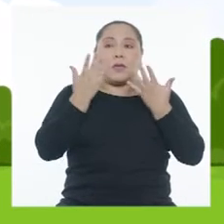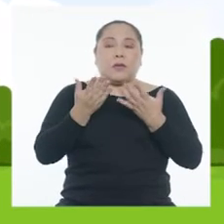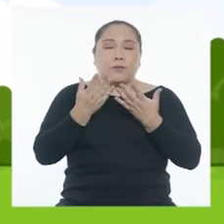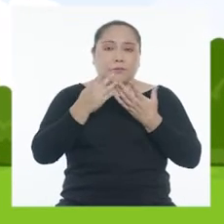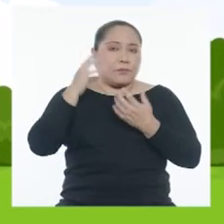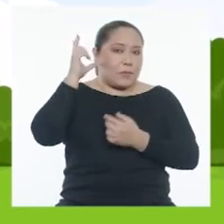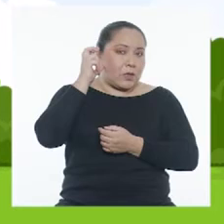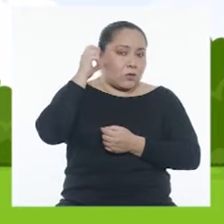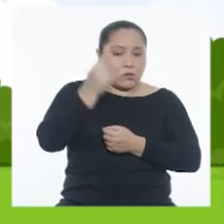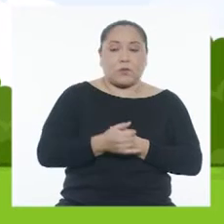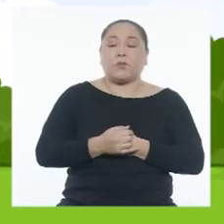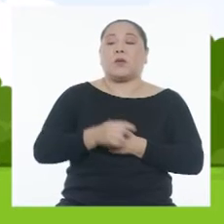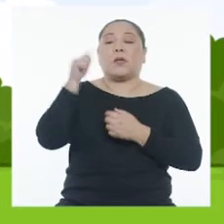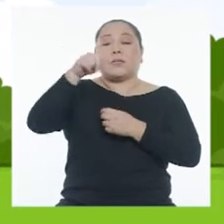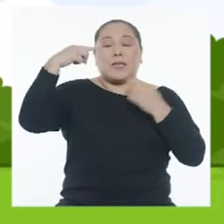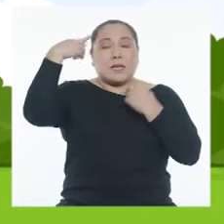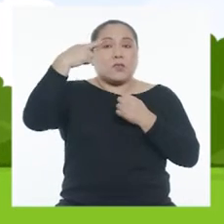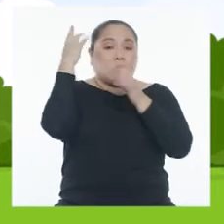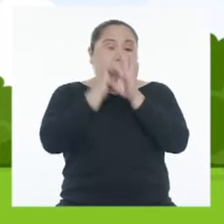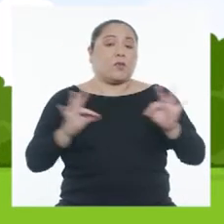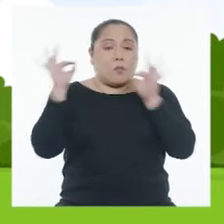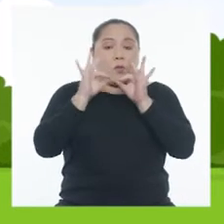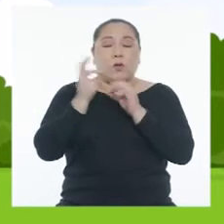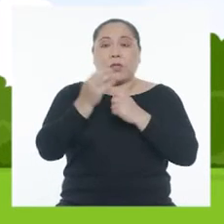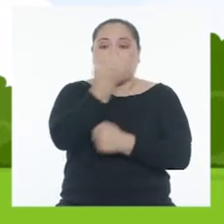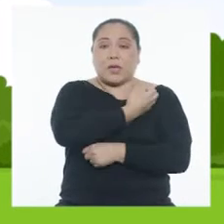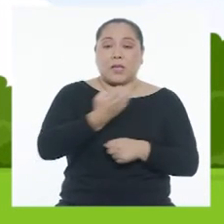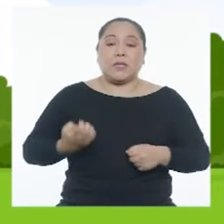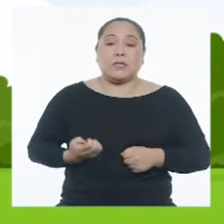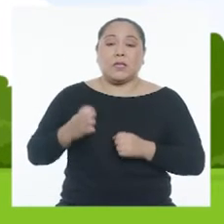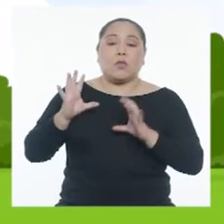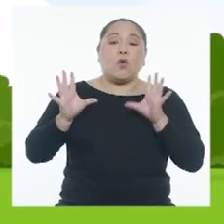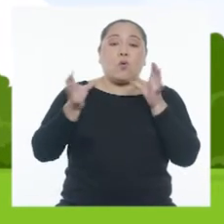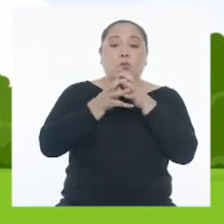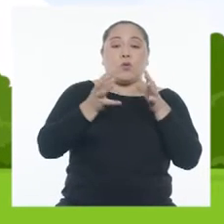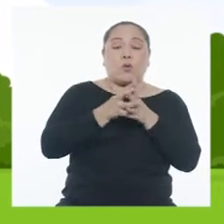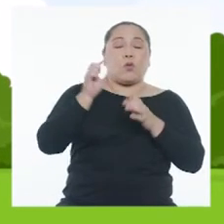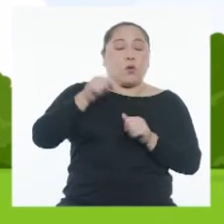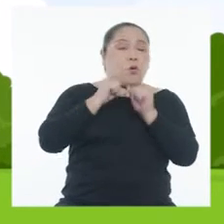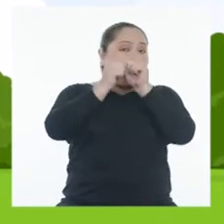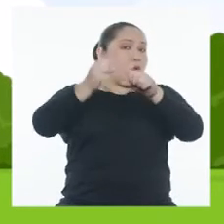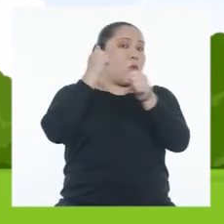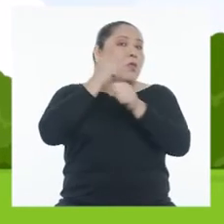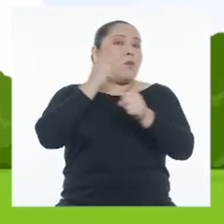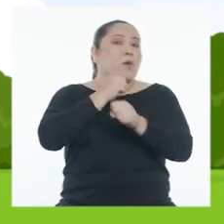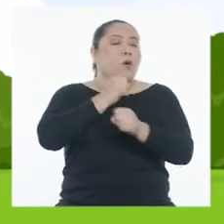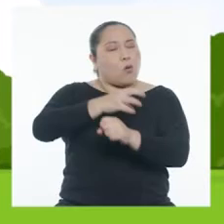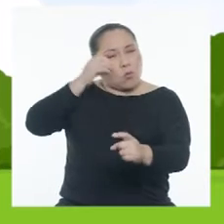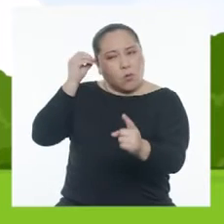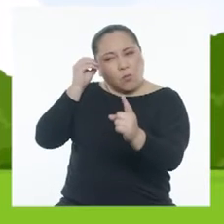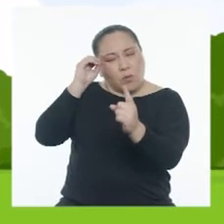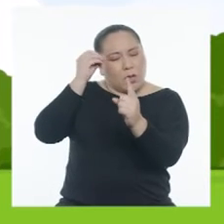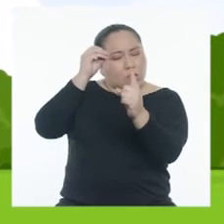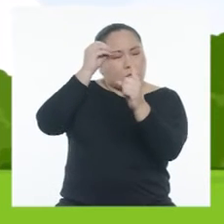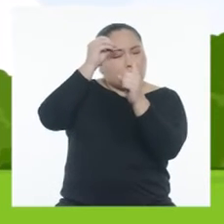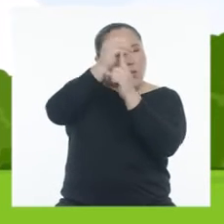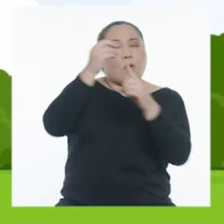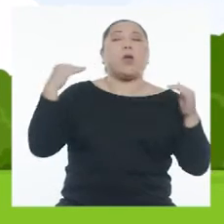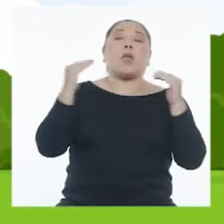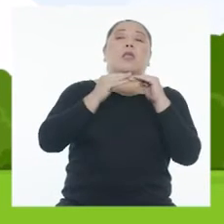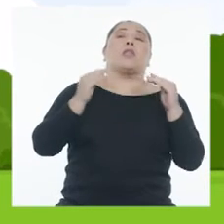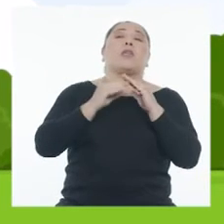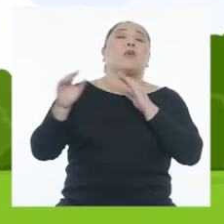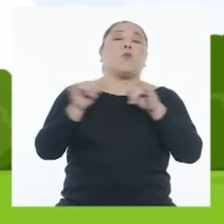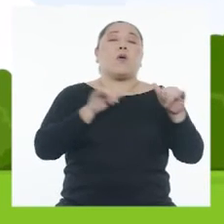acabamos de escuchar. Por ello, es importante que el Estado, en su conjunto, siga trabajando con un firme propósito en